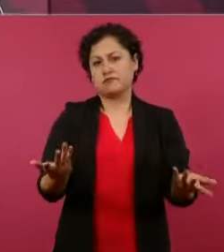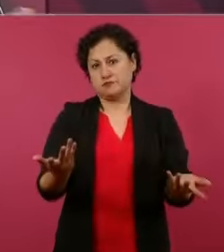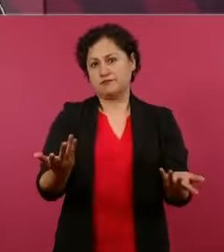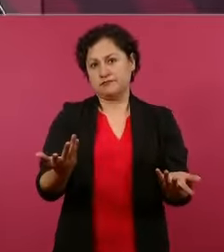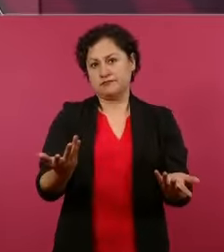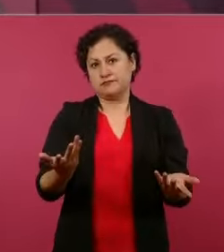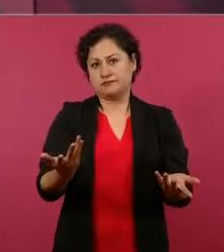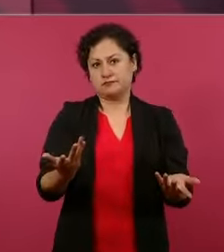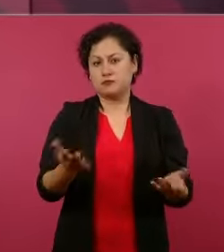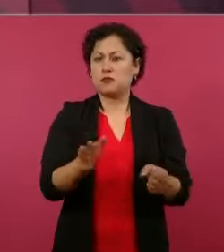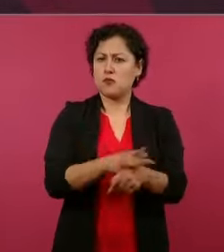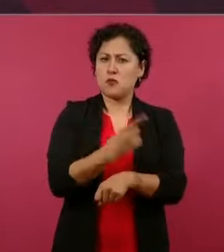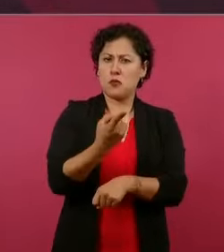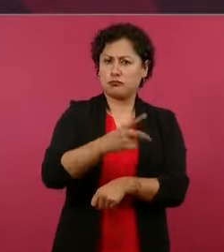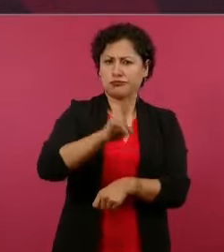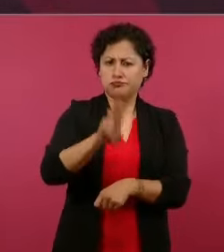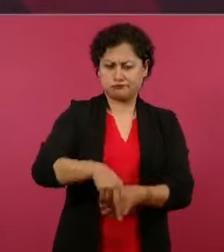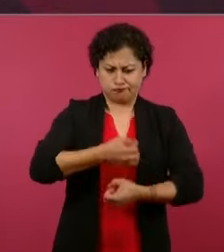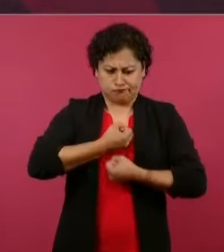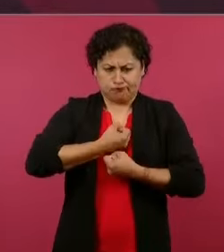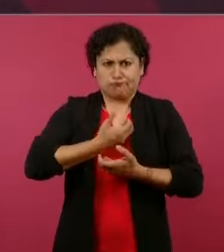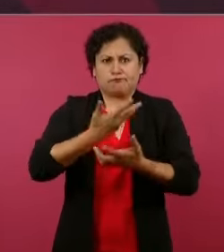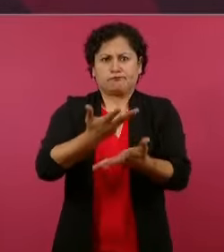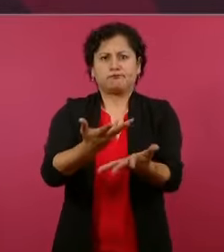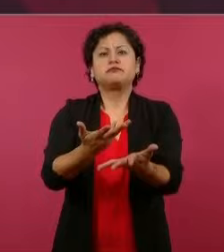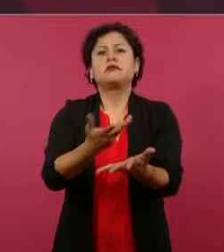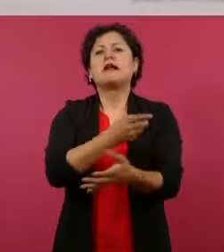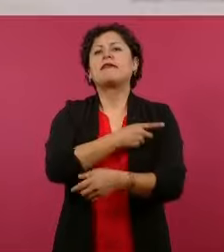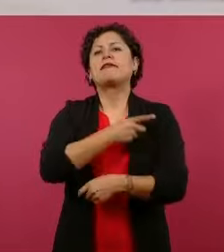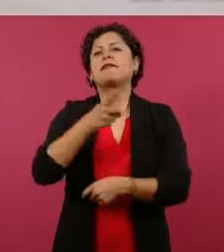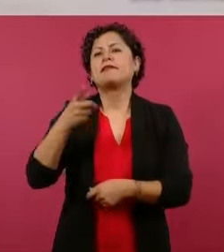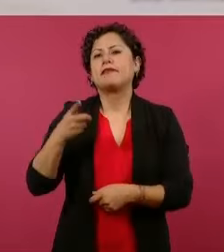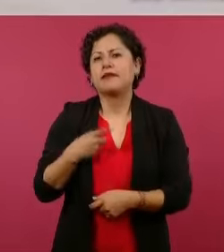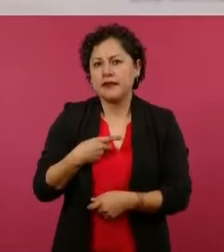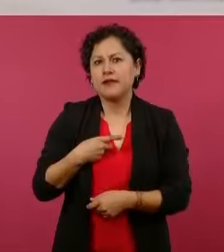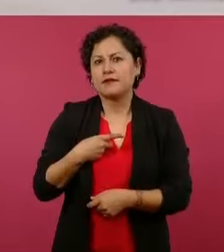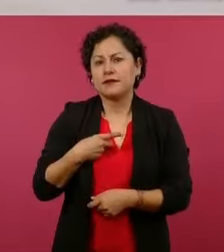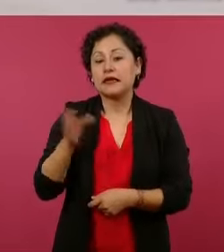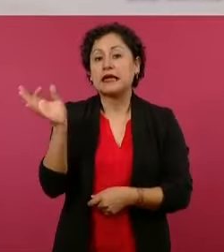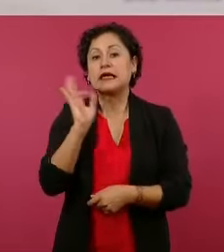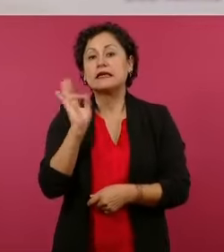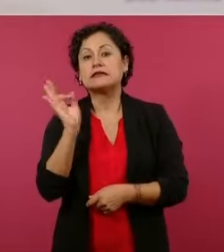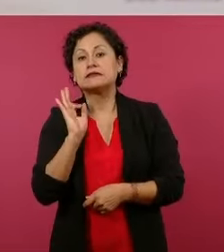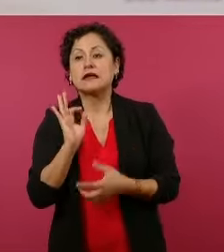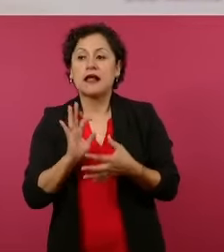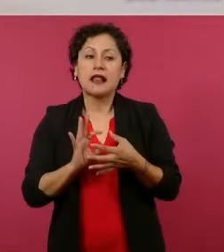medias tintas y nadie nos va a